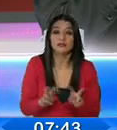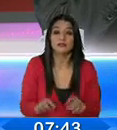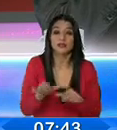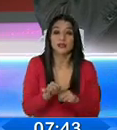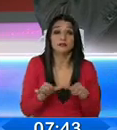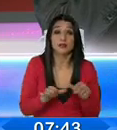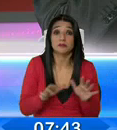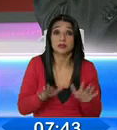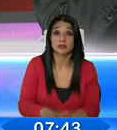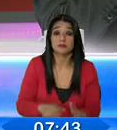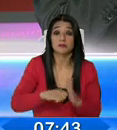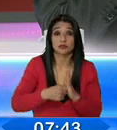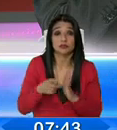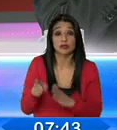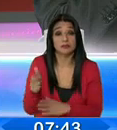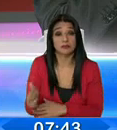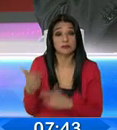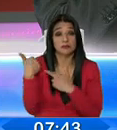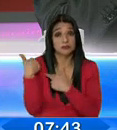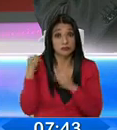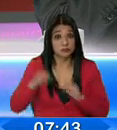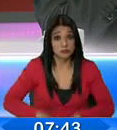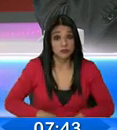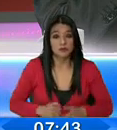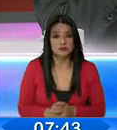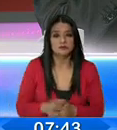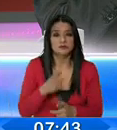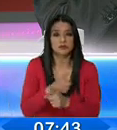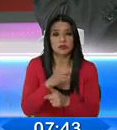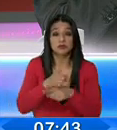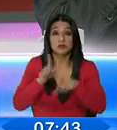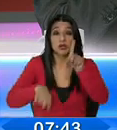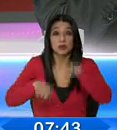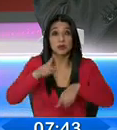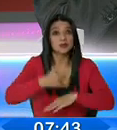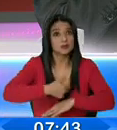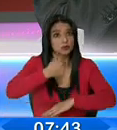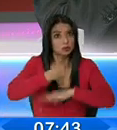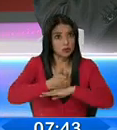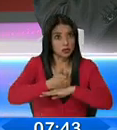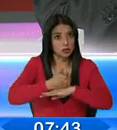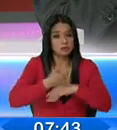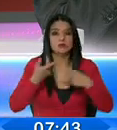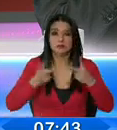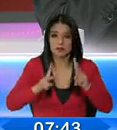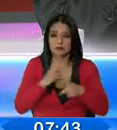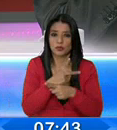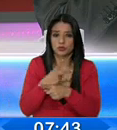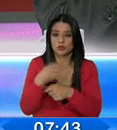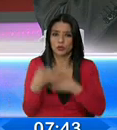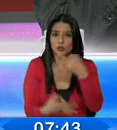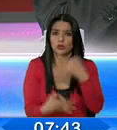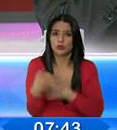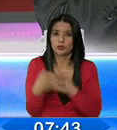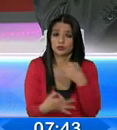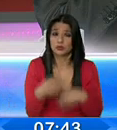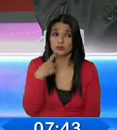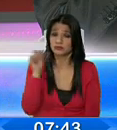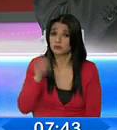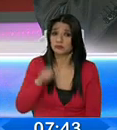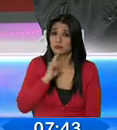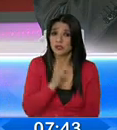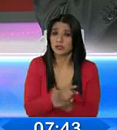administrativas que realiza la Contraloría. Por esto, creo que hay varias autoridades, además del Poder Judicial, que señalamos la